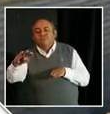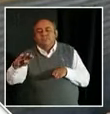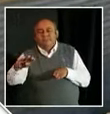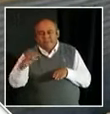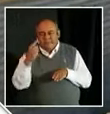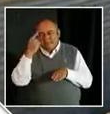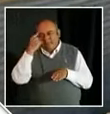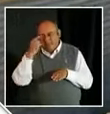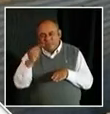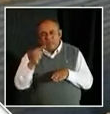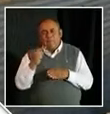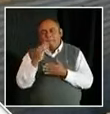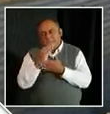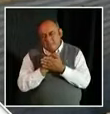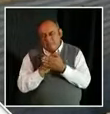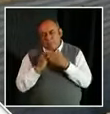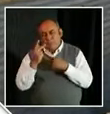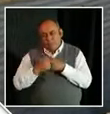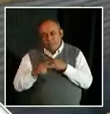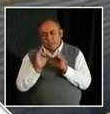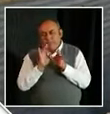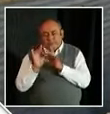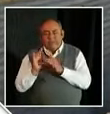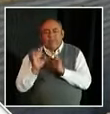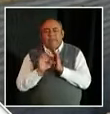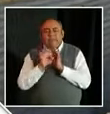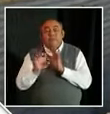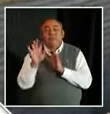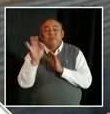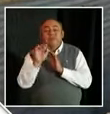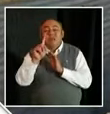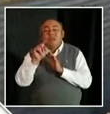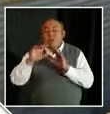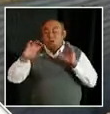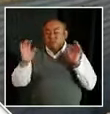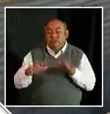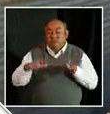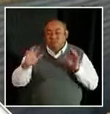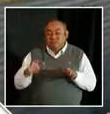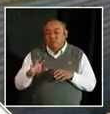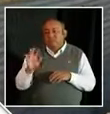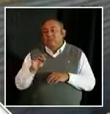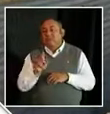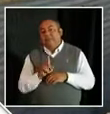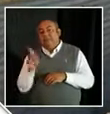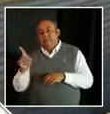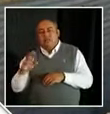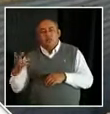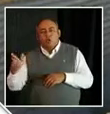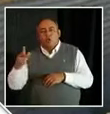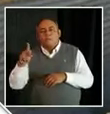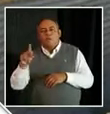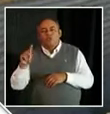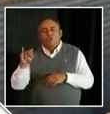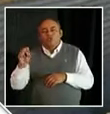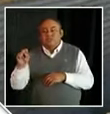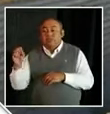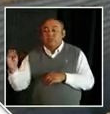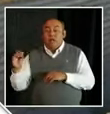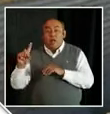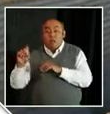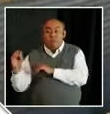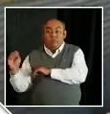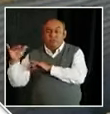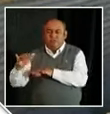minimizar los riesgos en el caso que se nos presente una avenida por el río Potosí. Con eso estamos asegurando